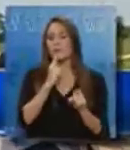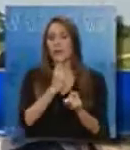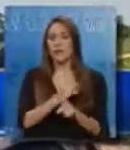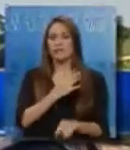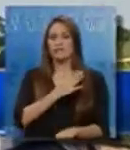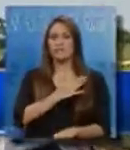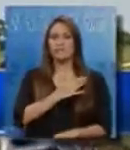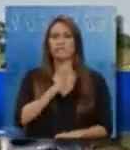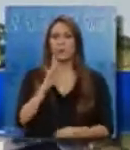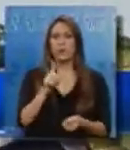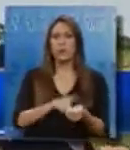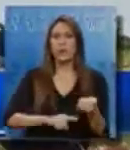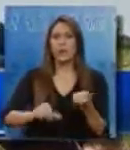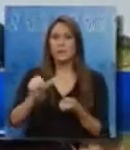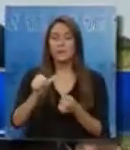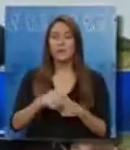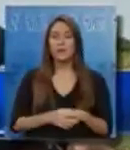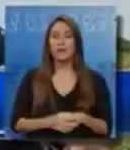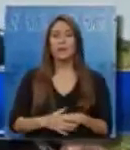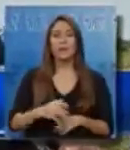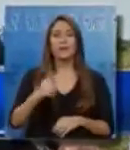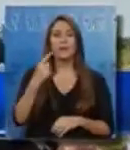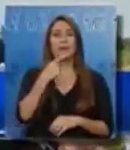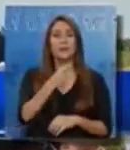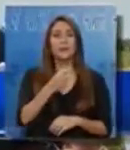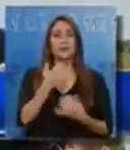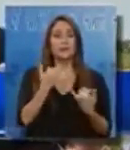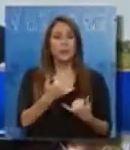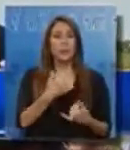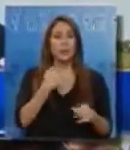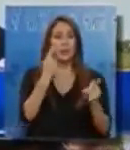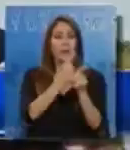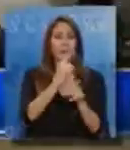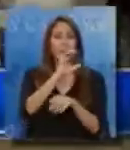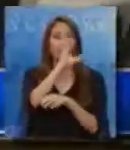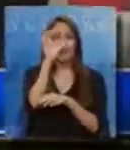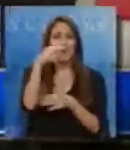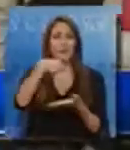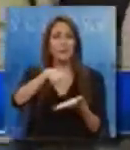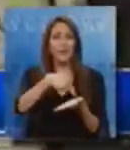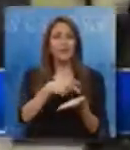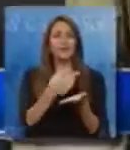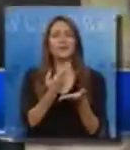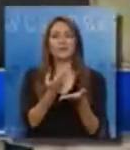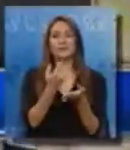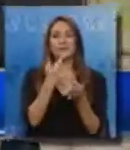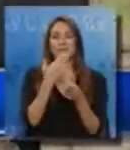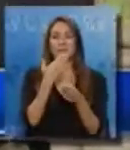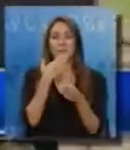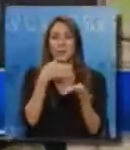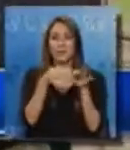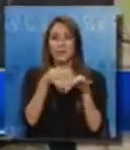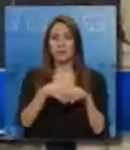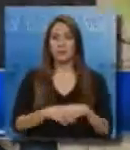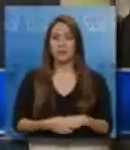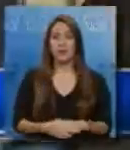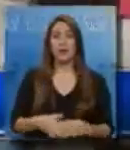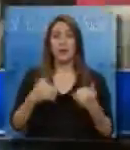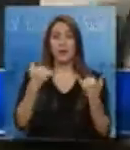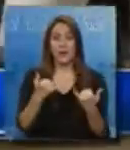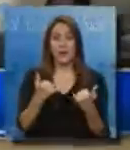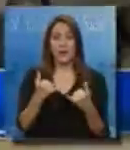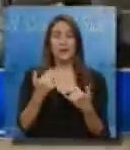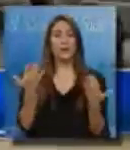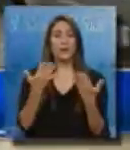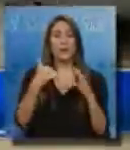porque incluso la hermana la saludaba desde el cielo, ¿no? Diciendo, ya te voy a encontrar en el cielo bailando. La audiencia contra los implicados se llevará a cabo en